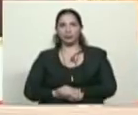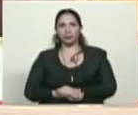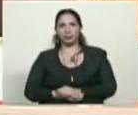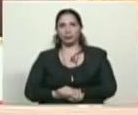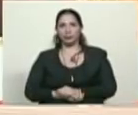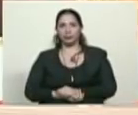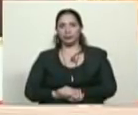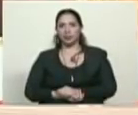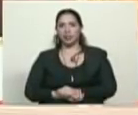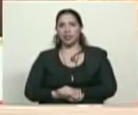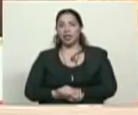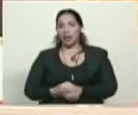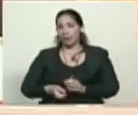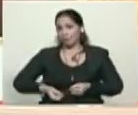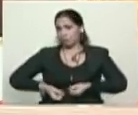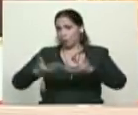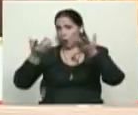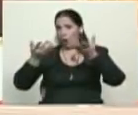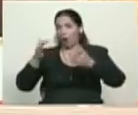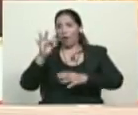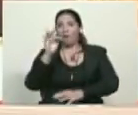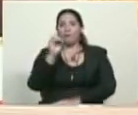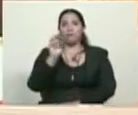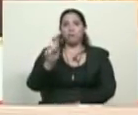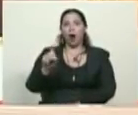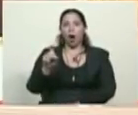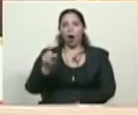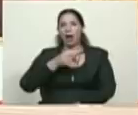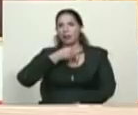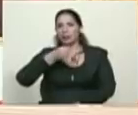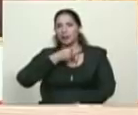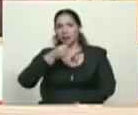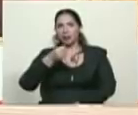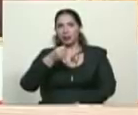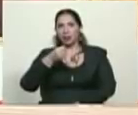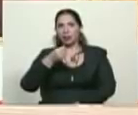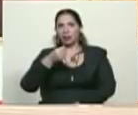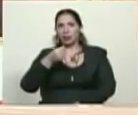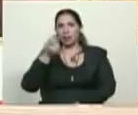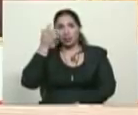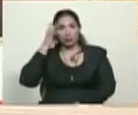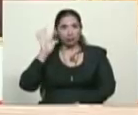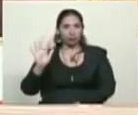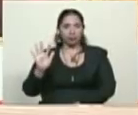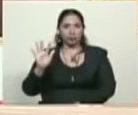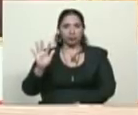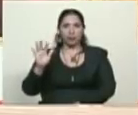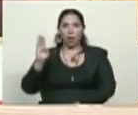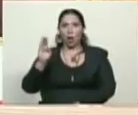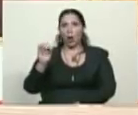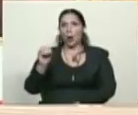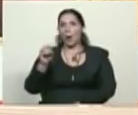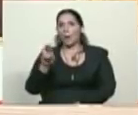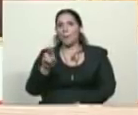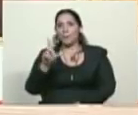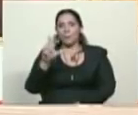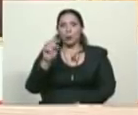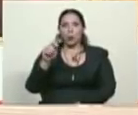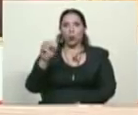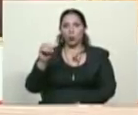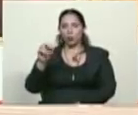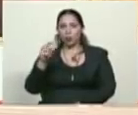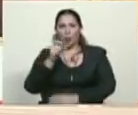cadena Fox. Y apenas se enteraron de la entrevista en la Casa Blanca, John Bulto personalmente llamó a la cadena Fox